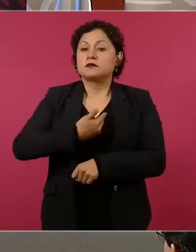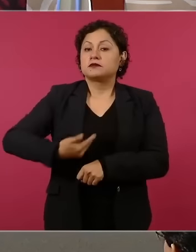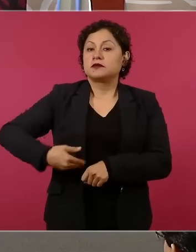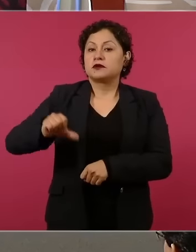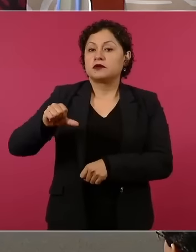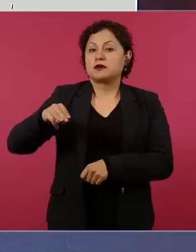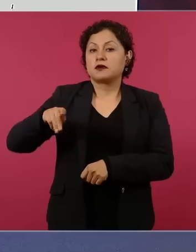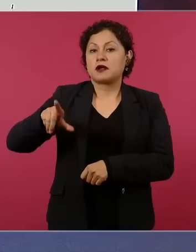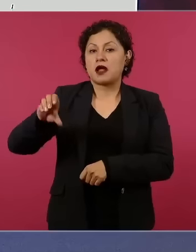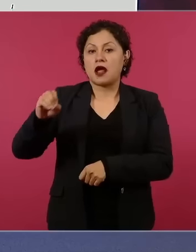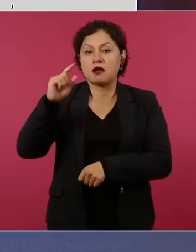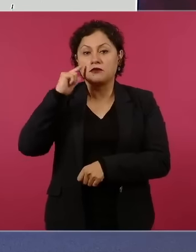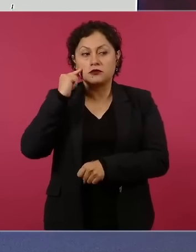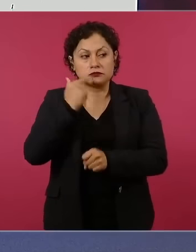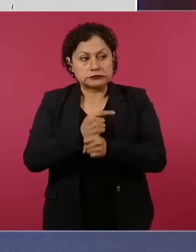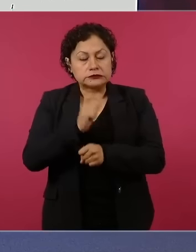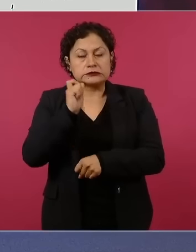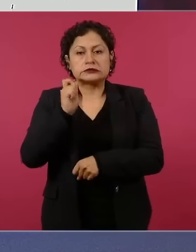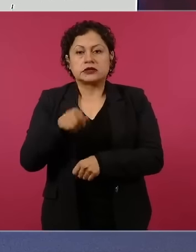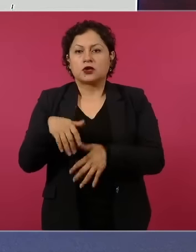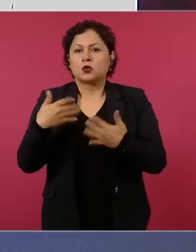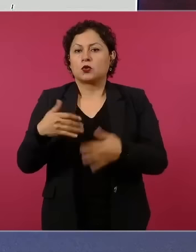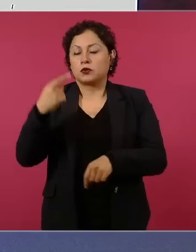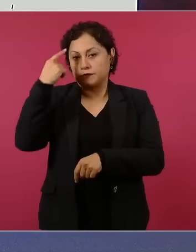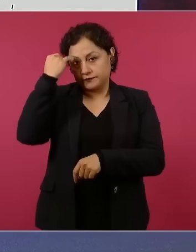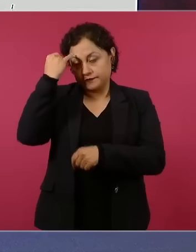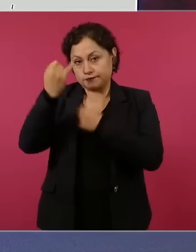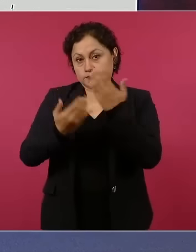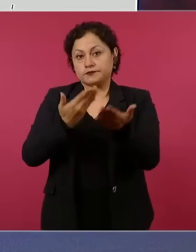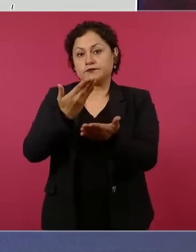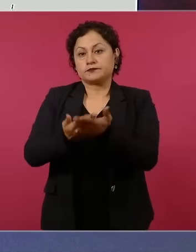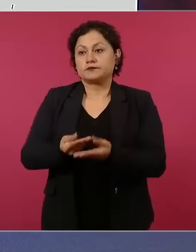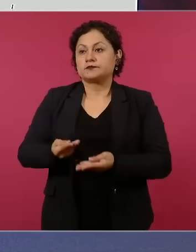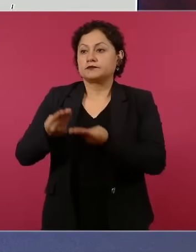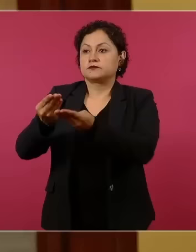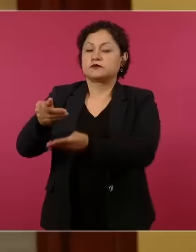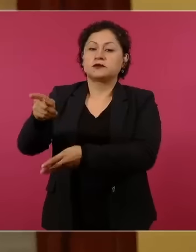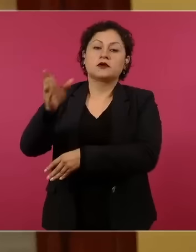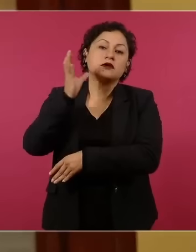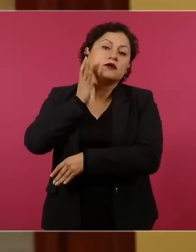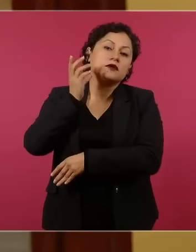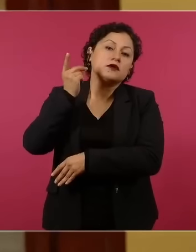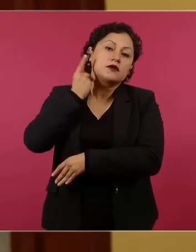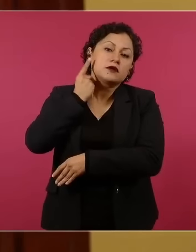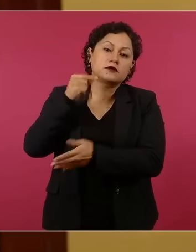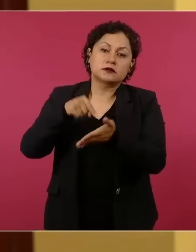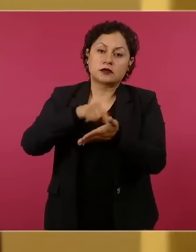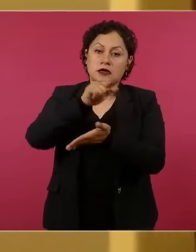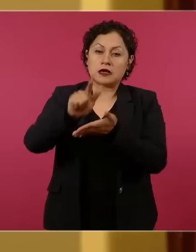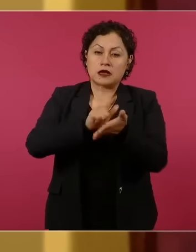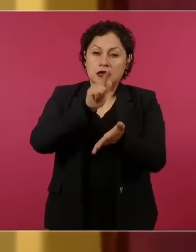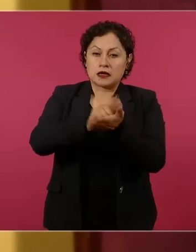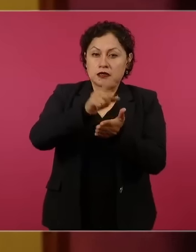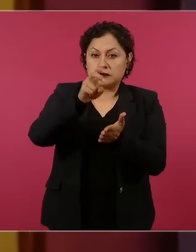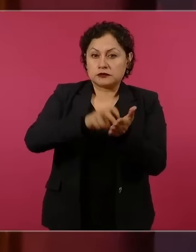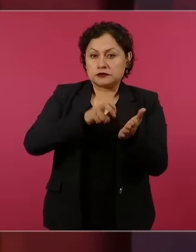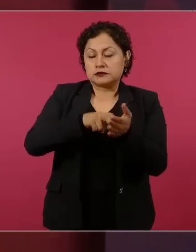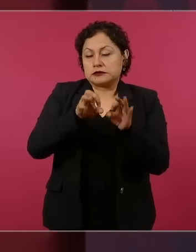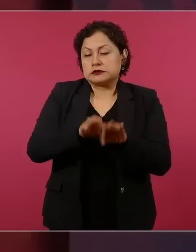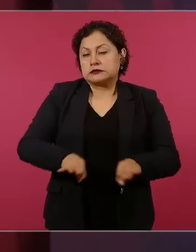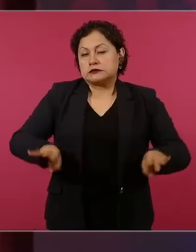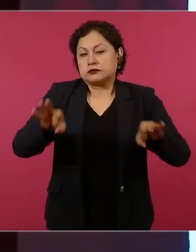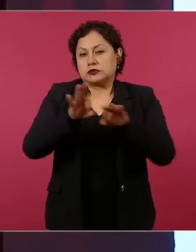una iniciativa al Congreso, una reforma importantísima que tuvo 3 cambios fundamentales.